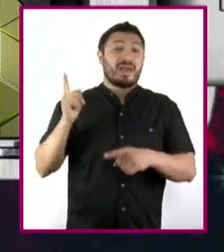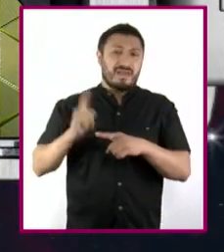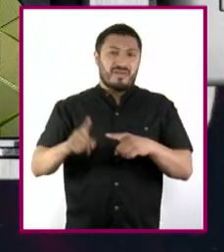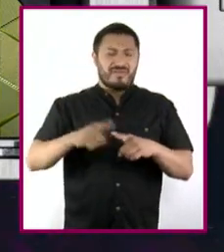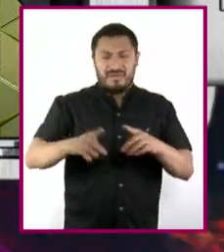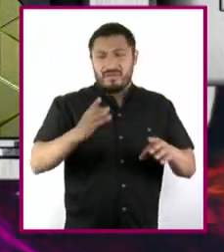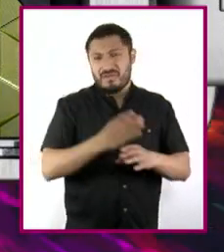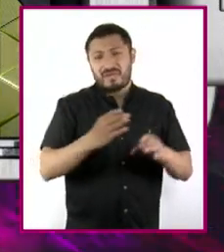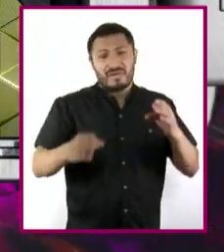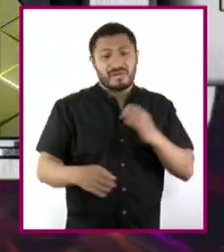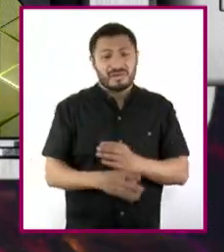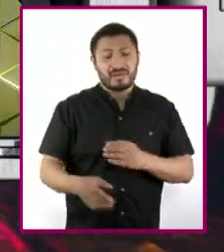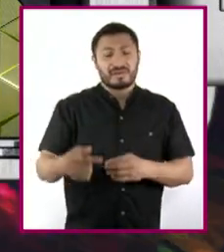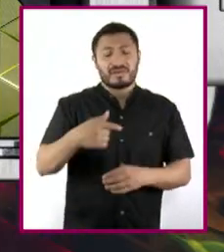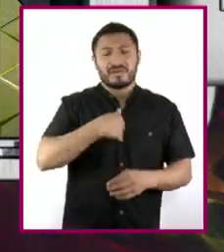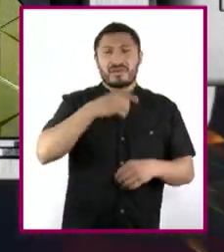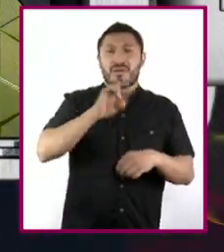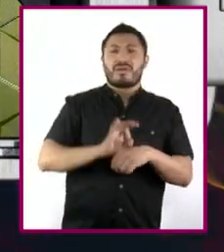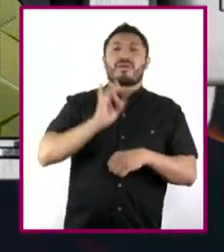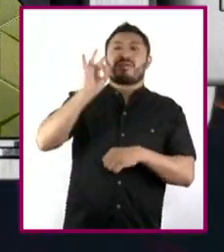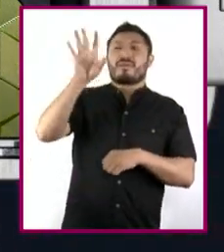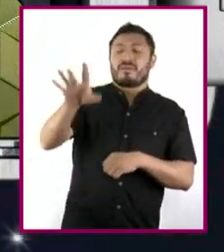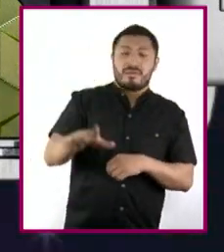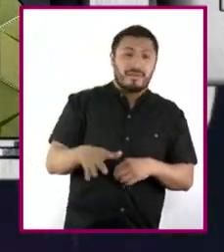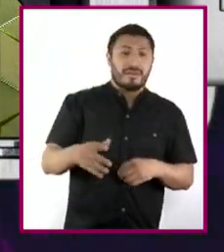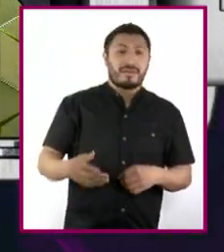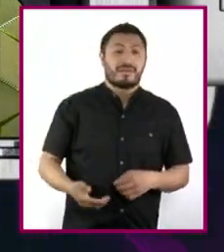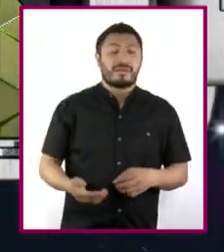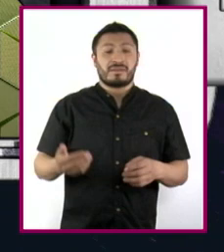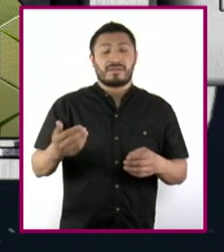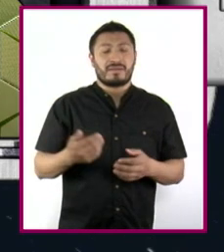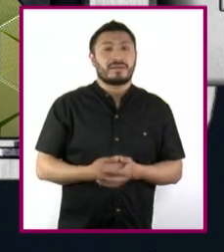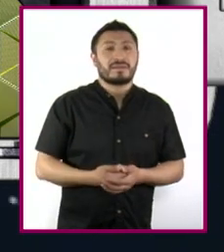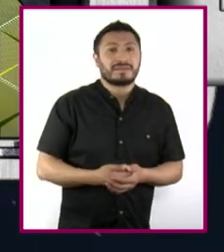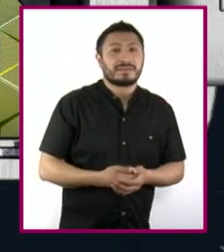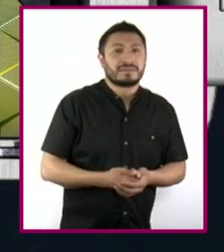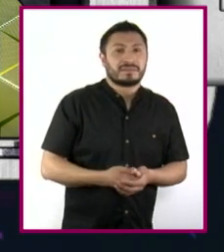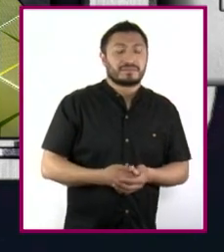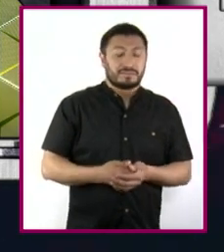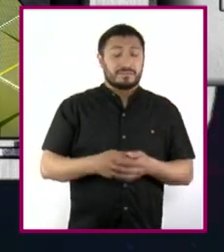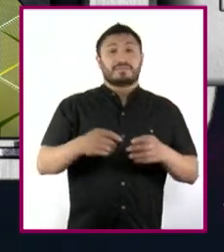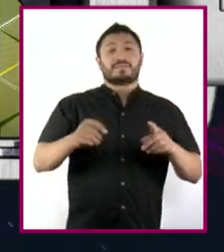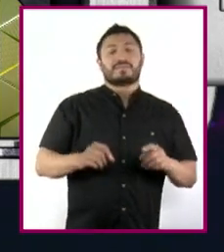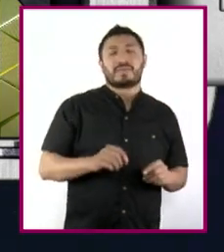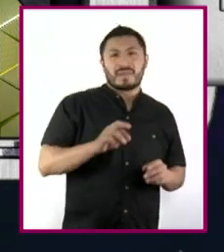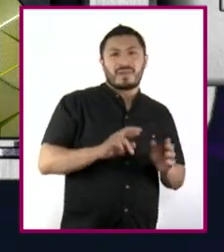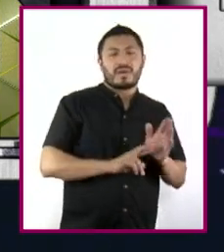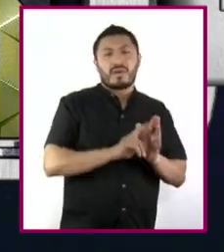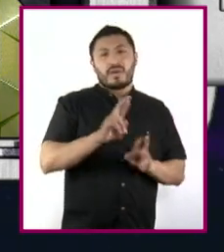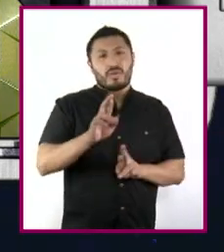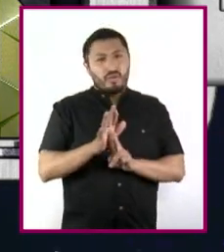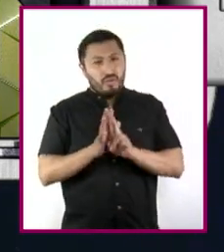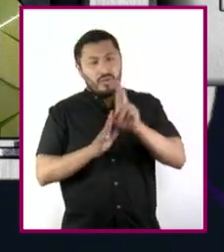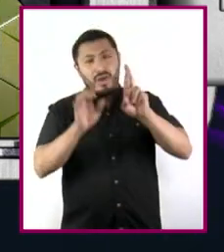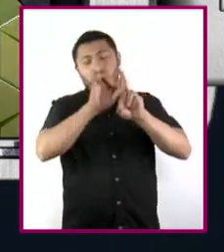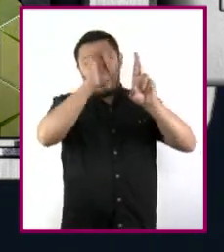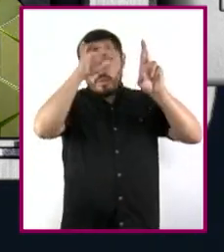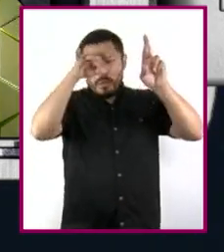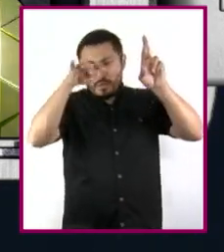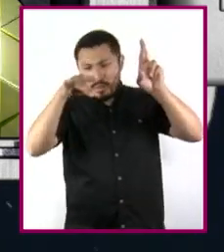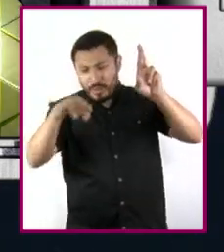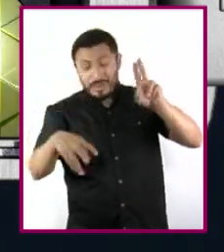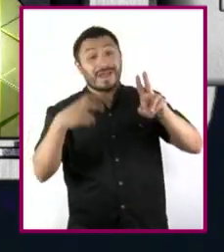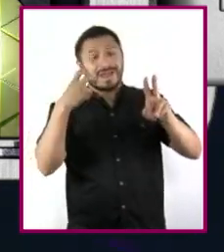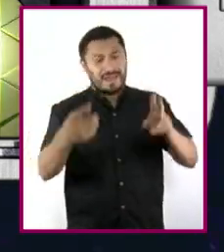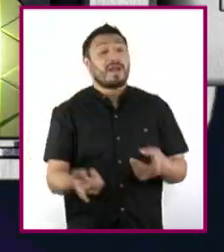yo arrojo un objeto respecto del vehículo que lo lleva. Es muy importante para saber cómo podemos nosotros